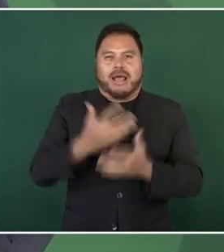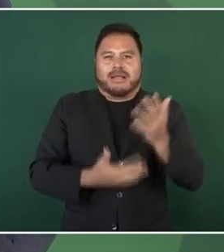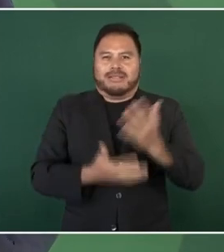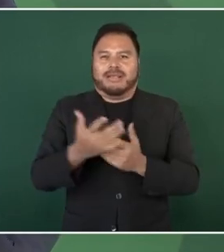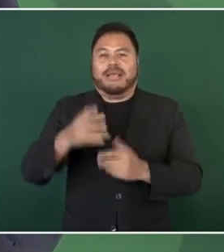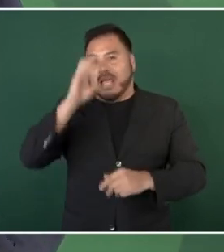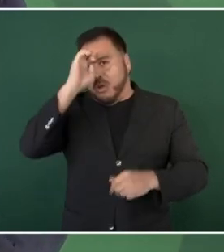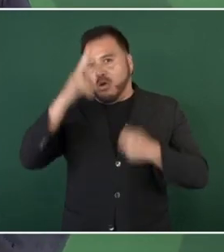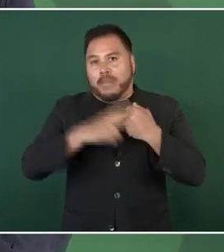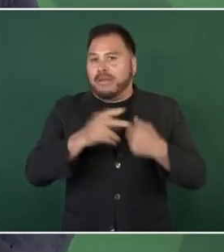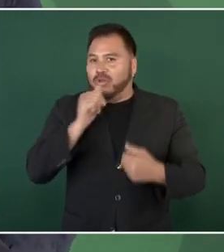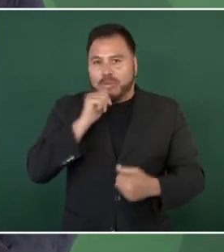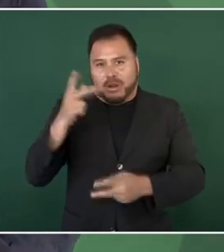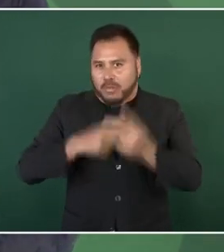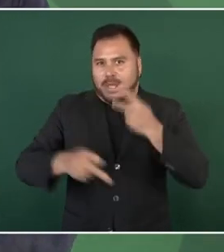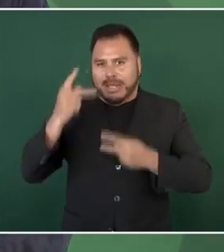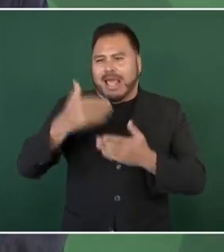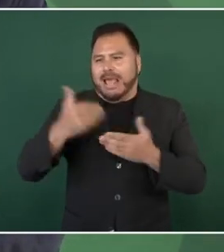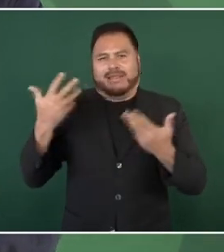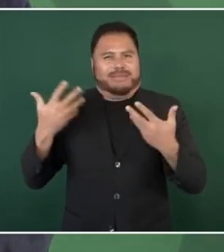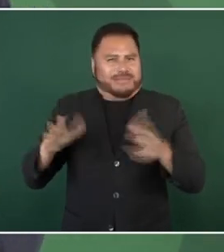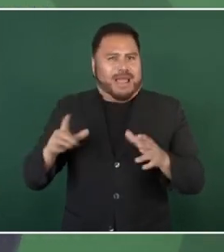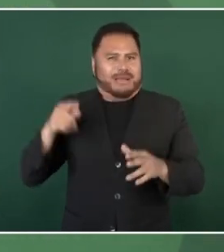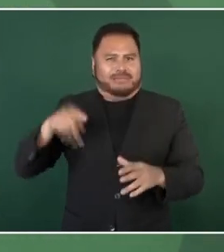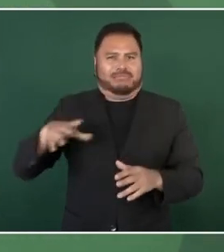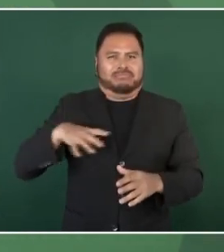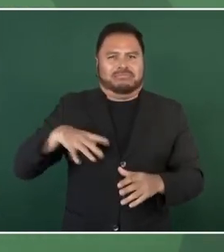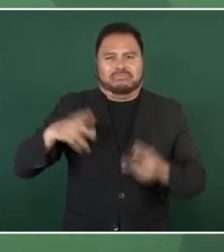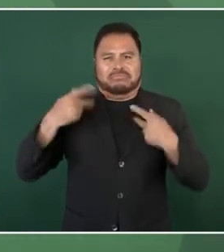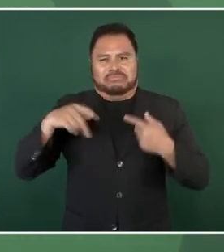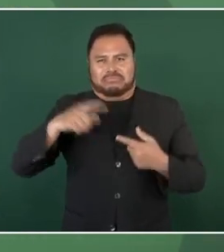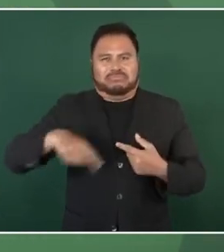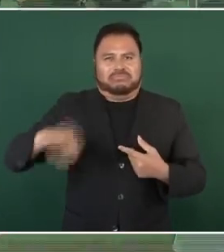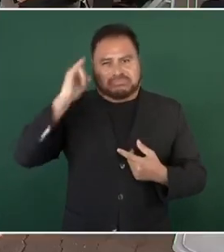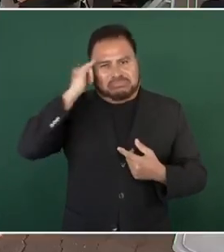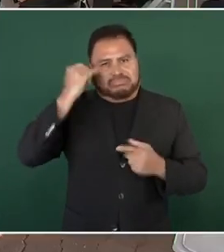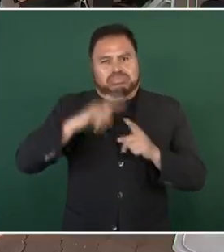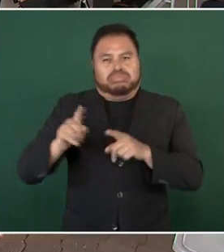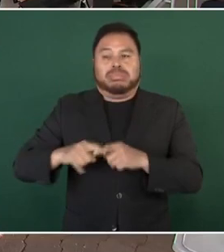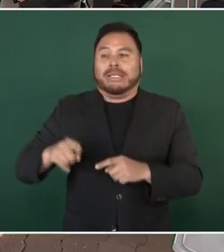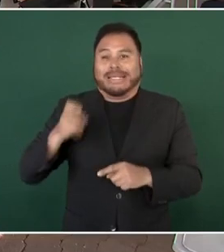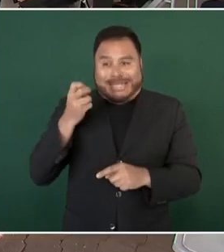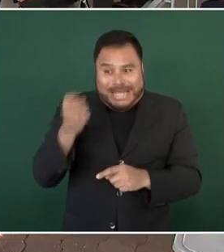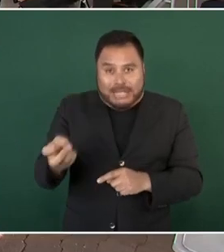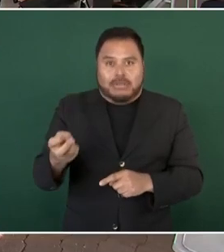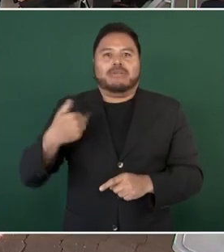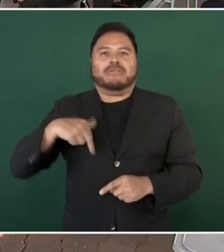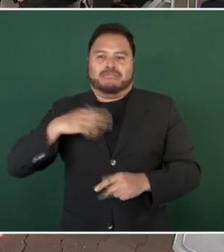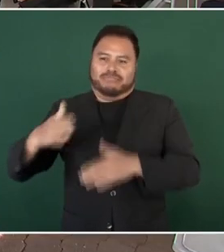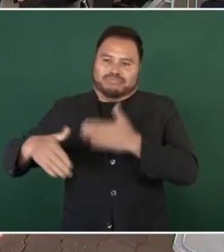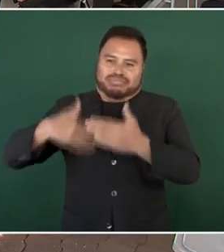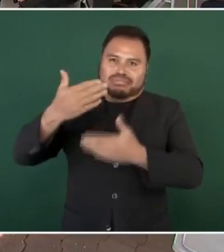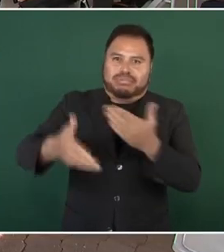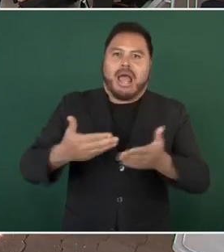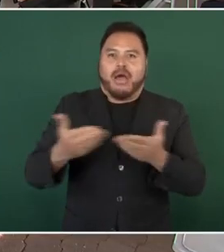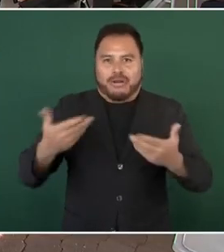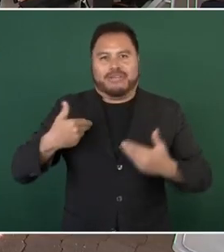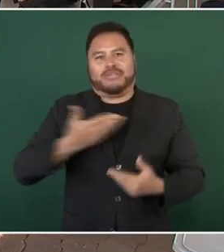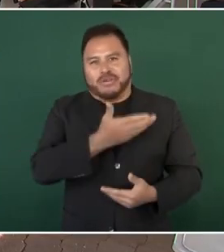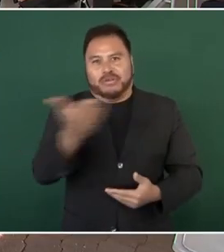europeos. Y de ahí viene lo que somos, Eso es lo que nos